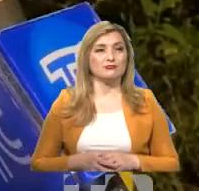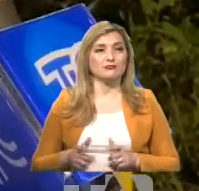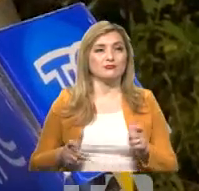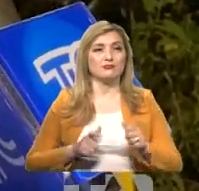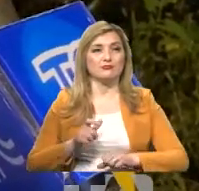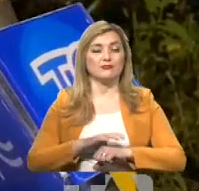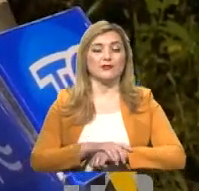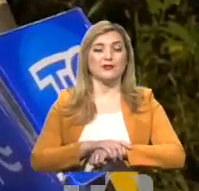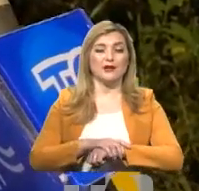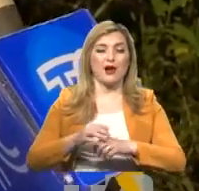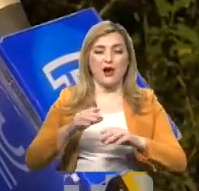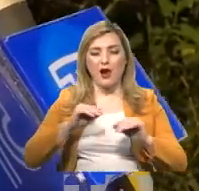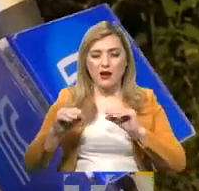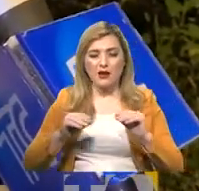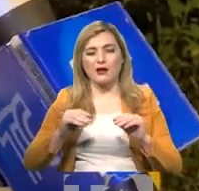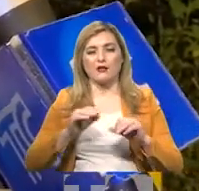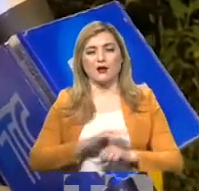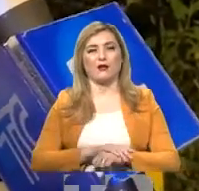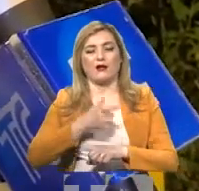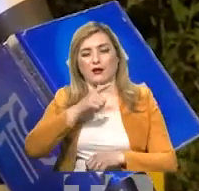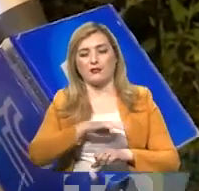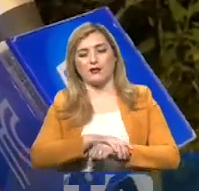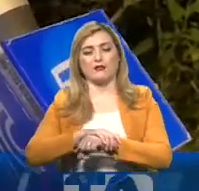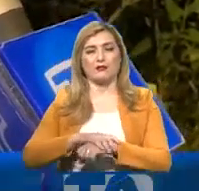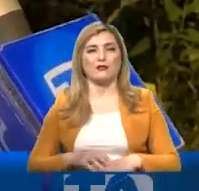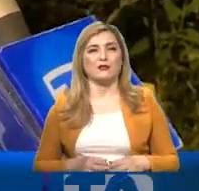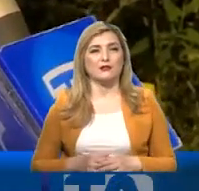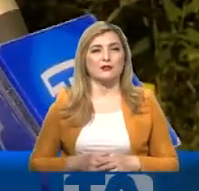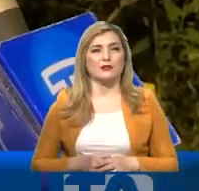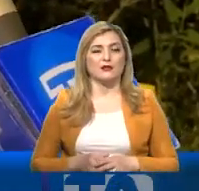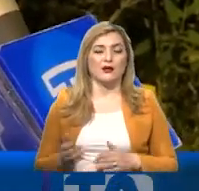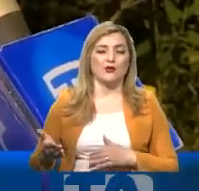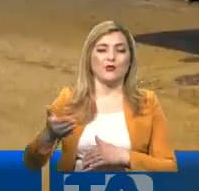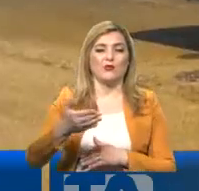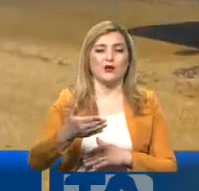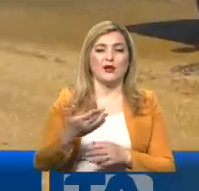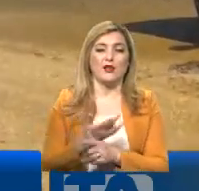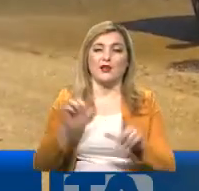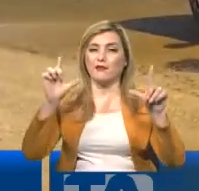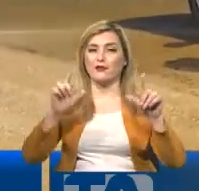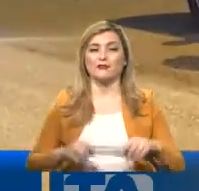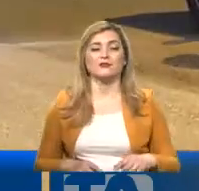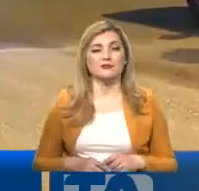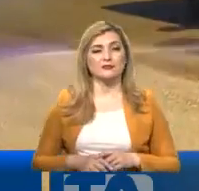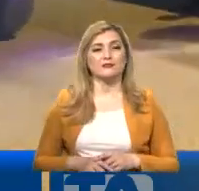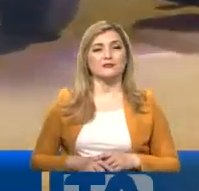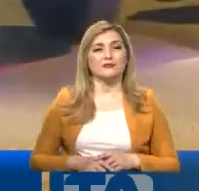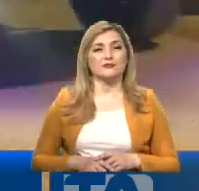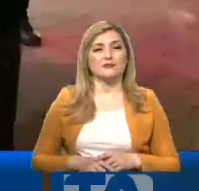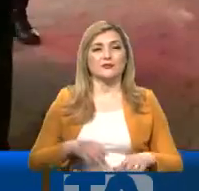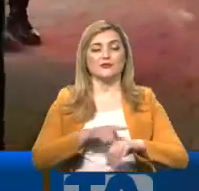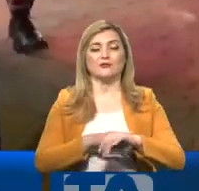algunos escándalos en la calle, muchas cosas más, y a la vuelta de la esquina le sueltan. Cerca de la medianoche la gente